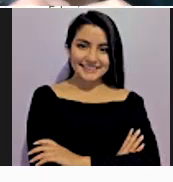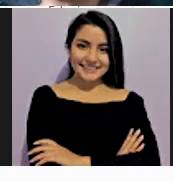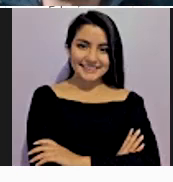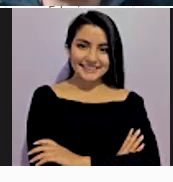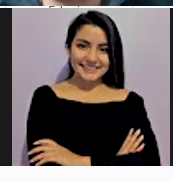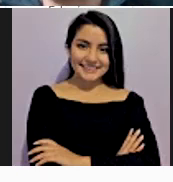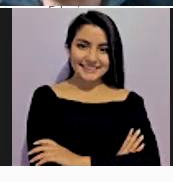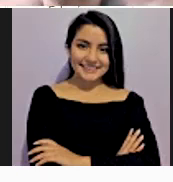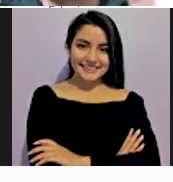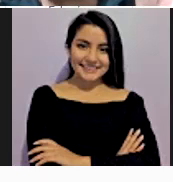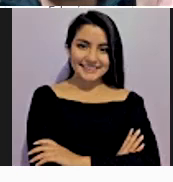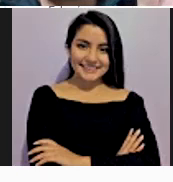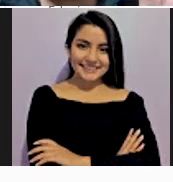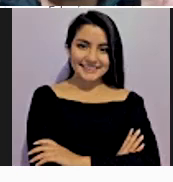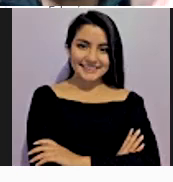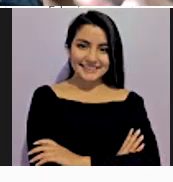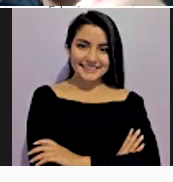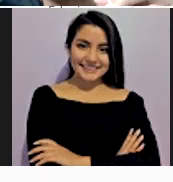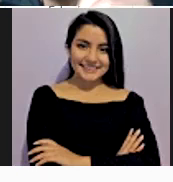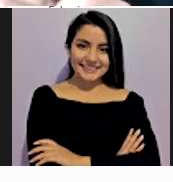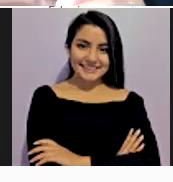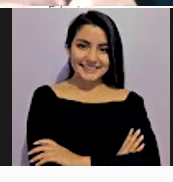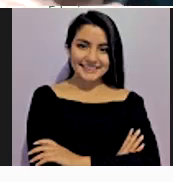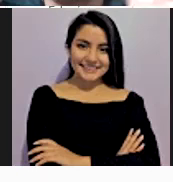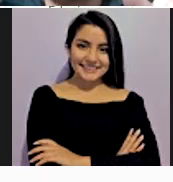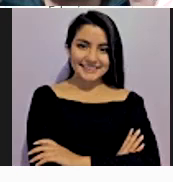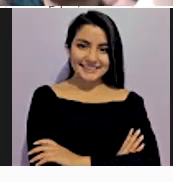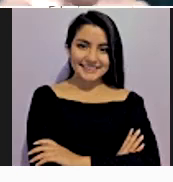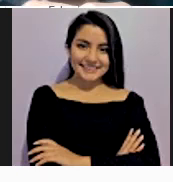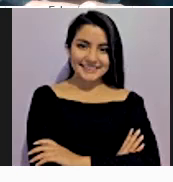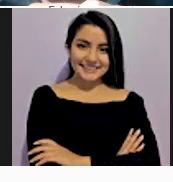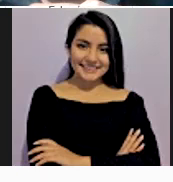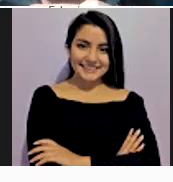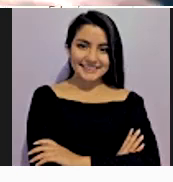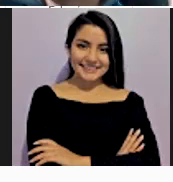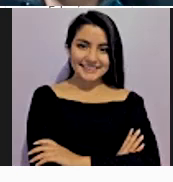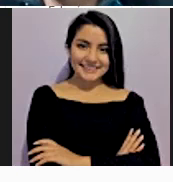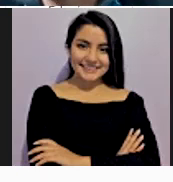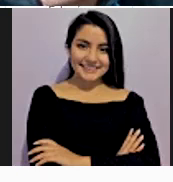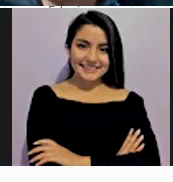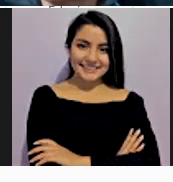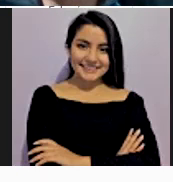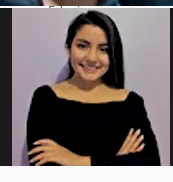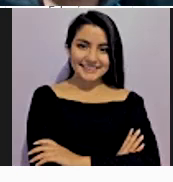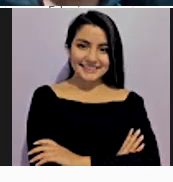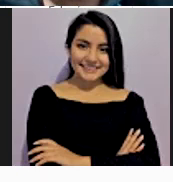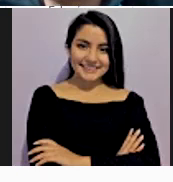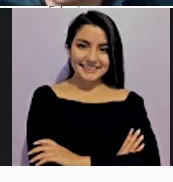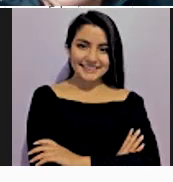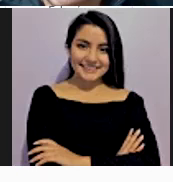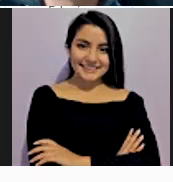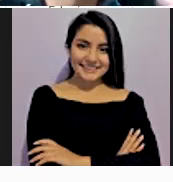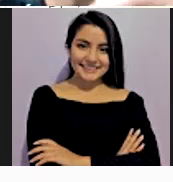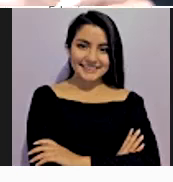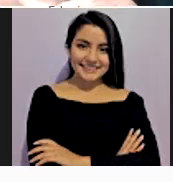H canales como cuero hormigón armado. Le da el valor 0.25 y se fue. Entonces, cuando los errores fallan, ¿qué